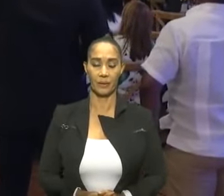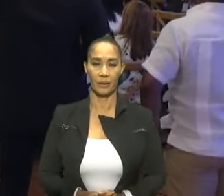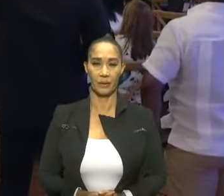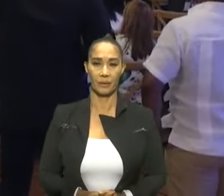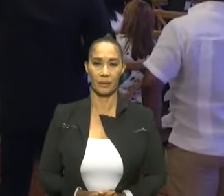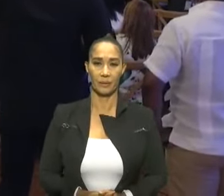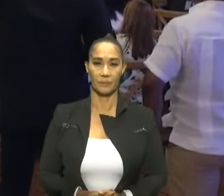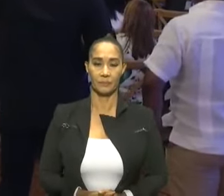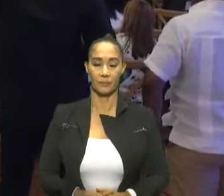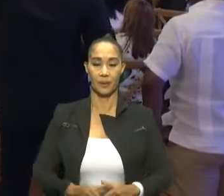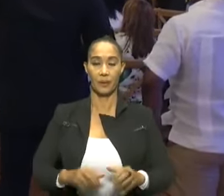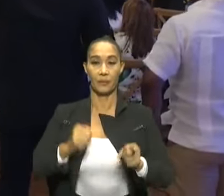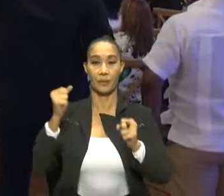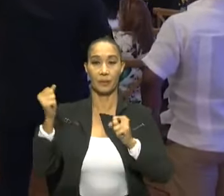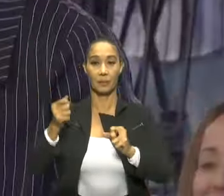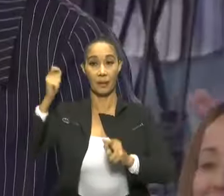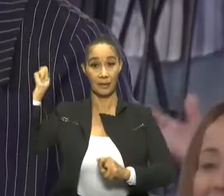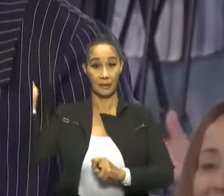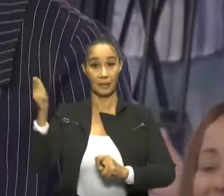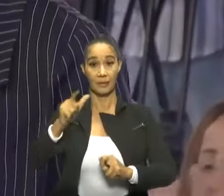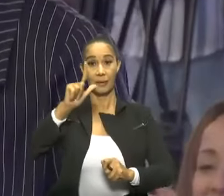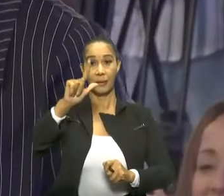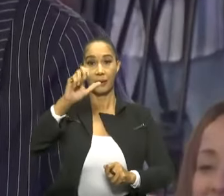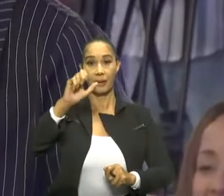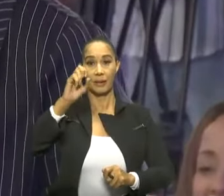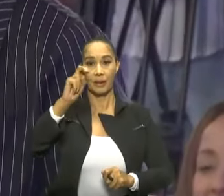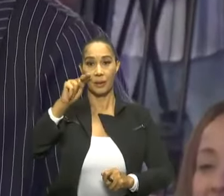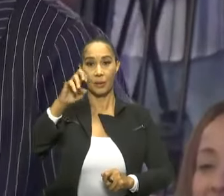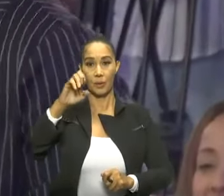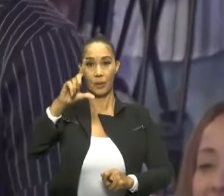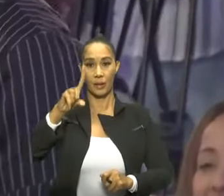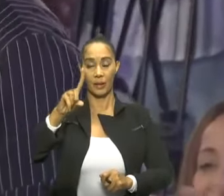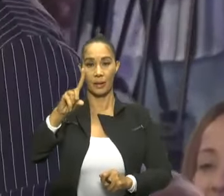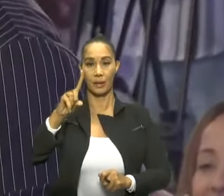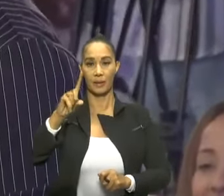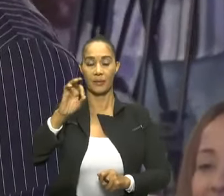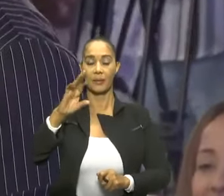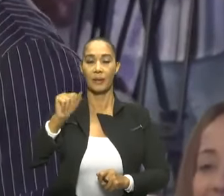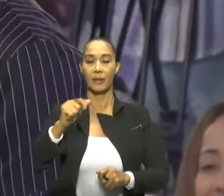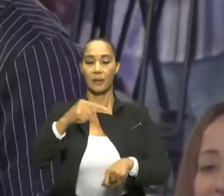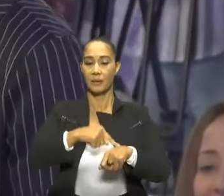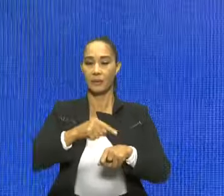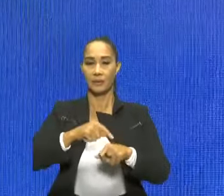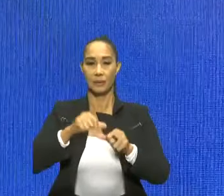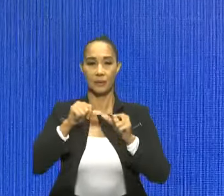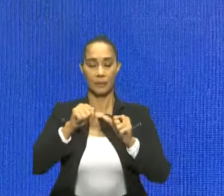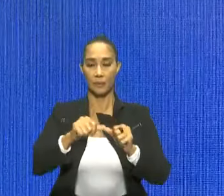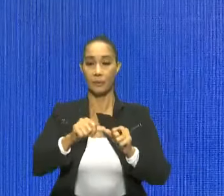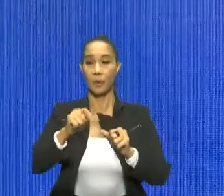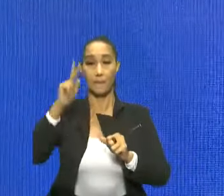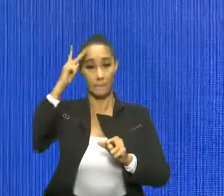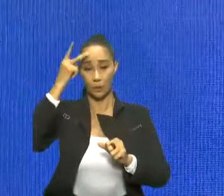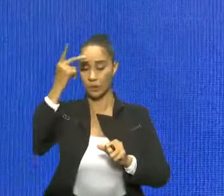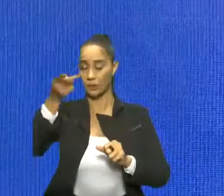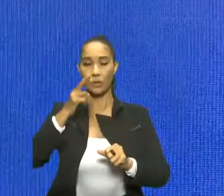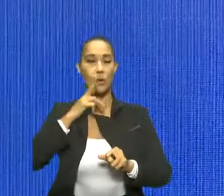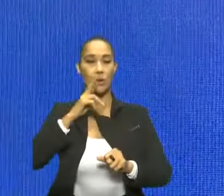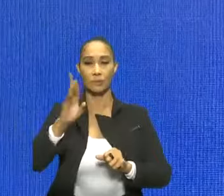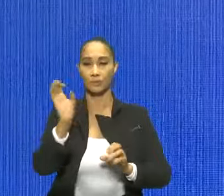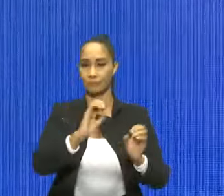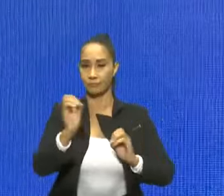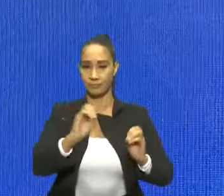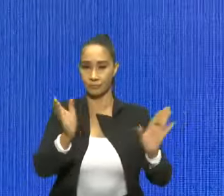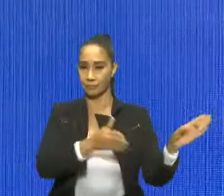Que si va al debate con Leonel Fernández sin tiempo alguno. Eso es político, no lo respondo.